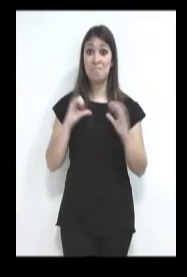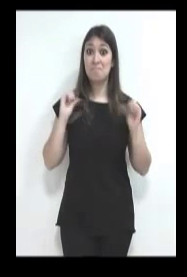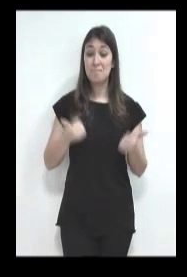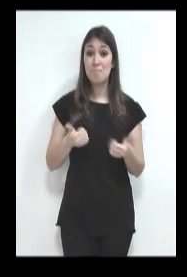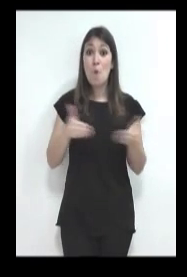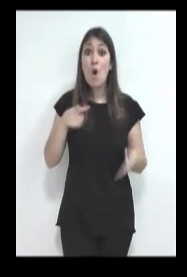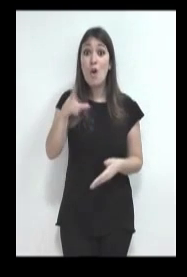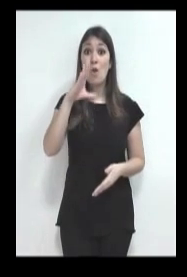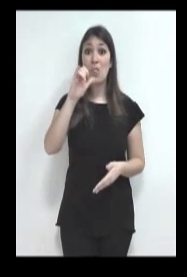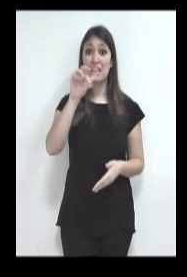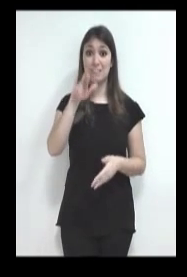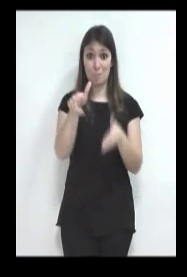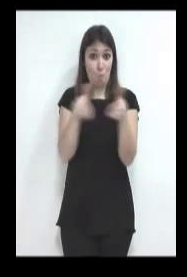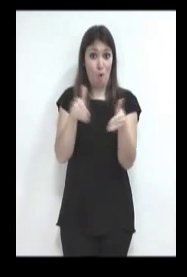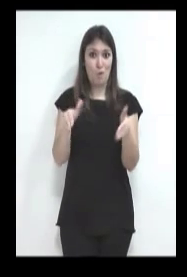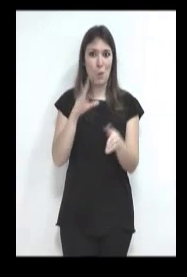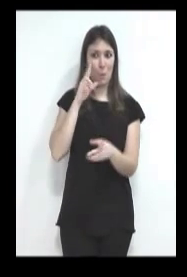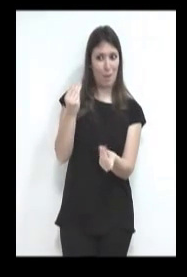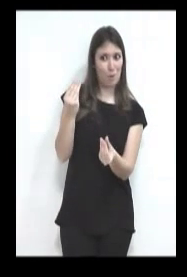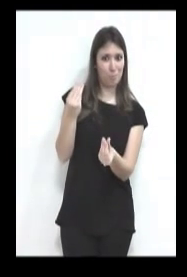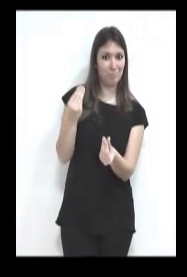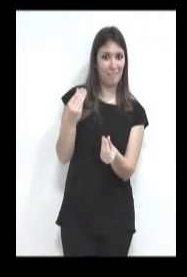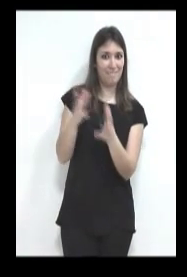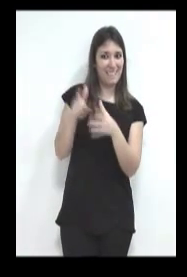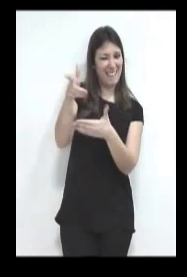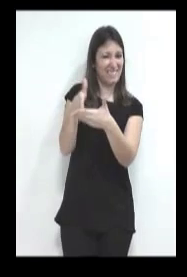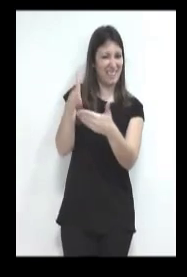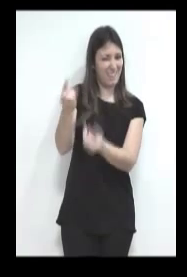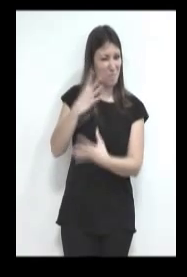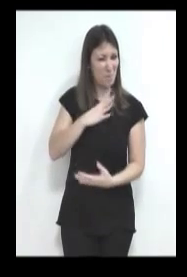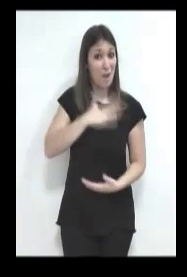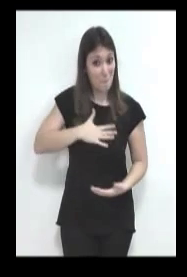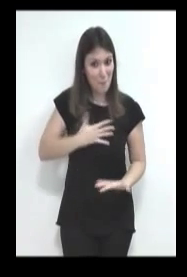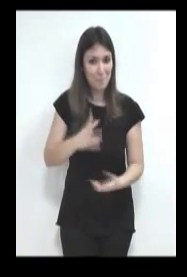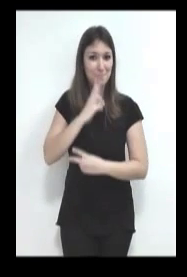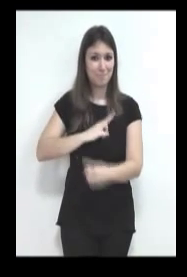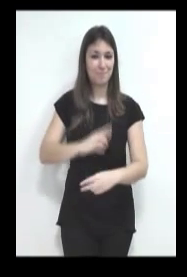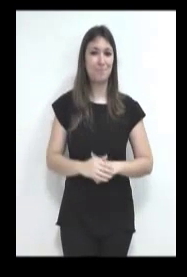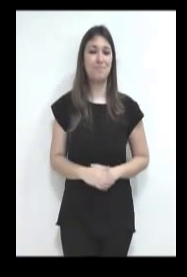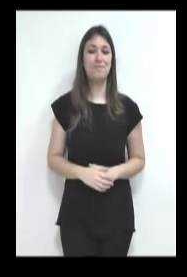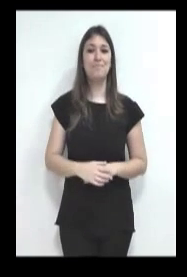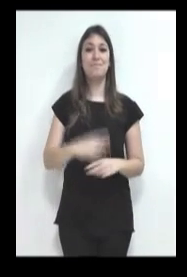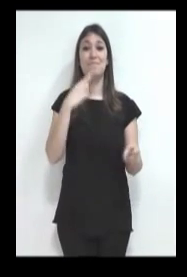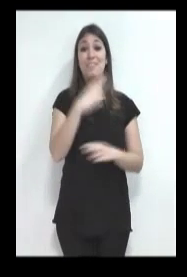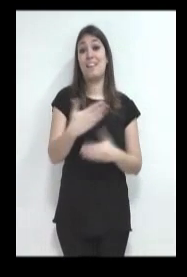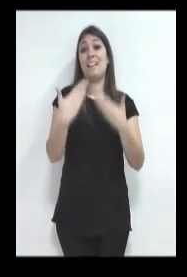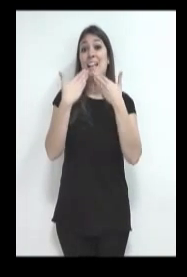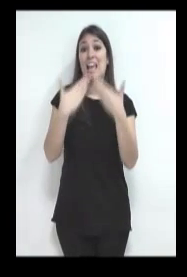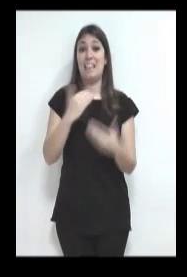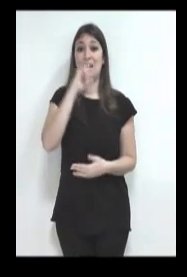empiezo? Por César, a ver, que te veo en la esquina, a ver, si eres tan amable. ¿Qué opinas? Gracias, Juan Luis. Bueno,